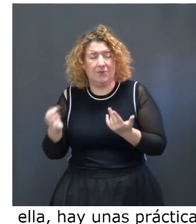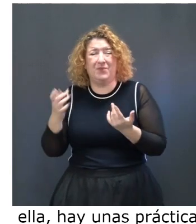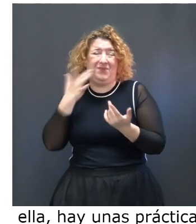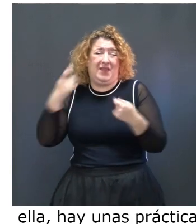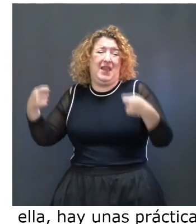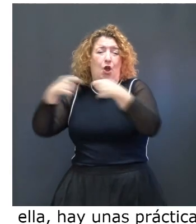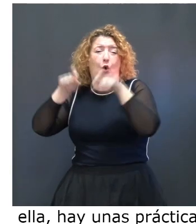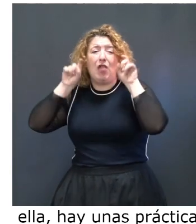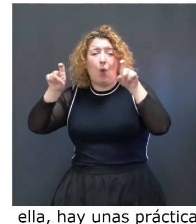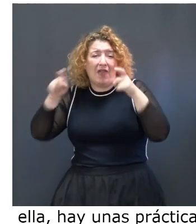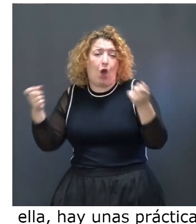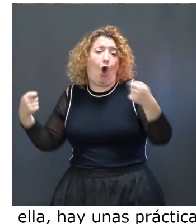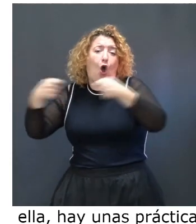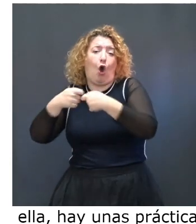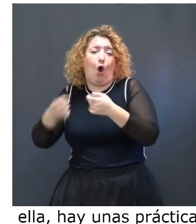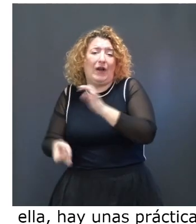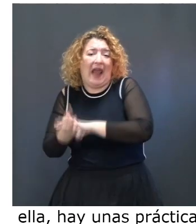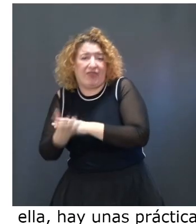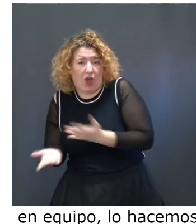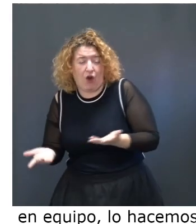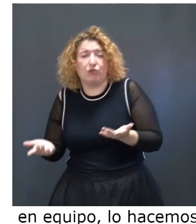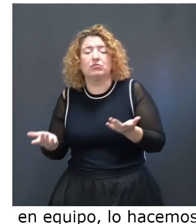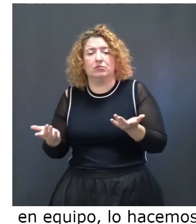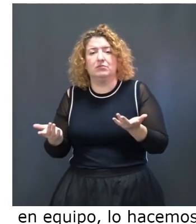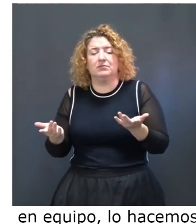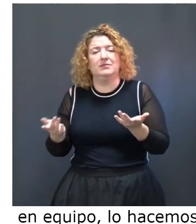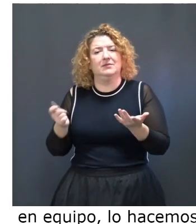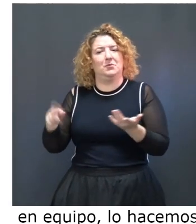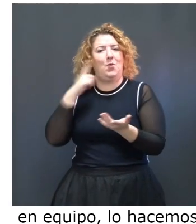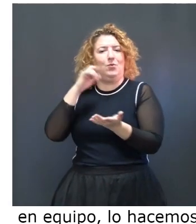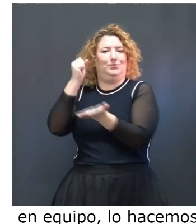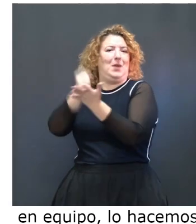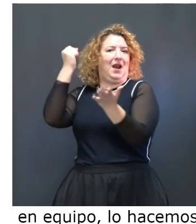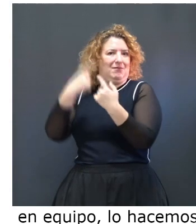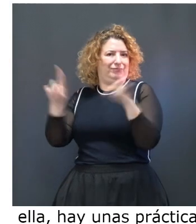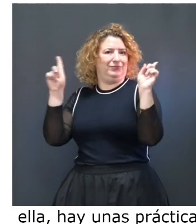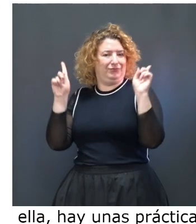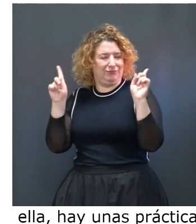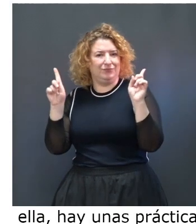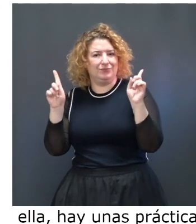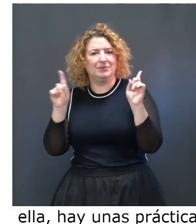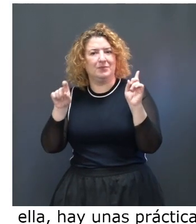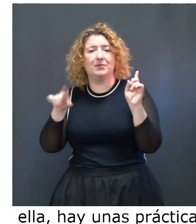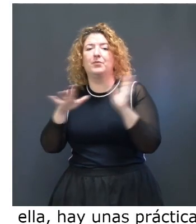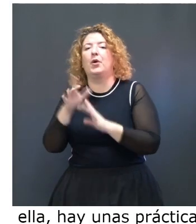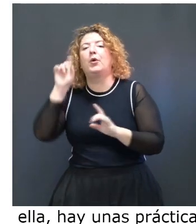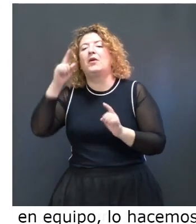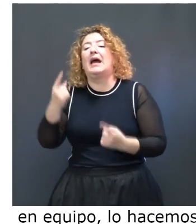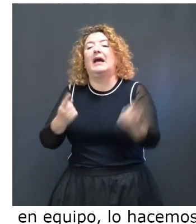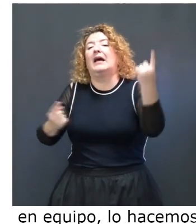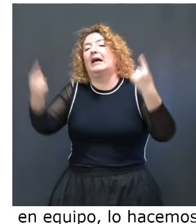coeducación, que realmente hace la diferencia, donde tenemos docentes aislados